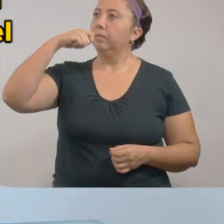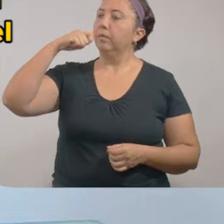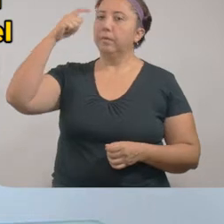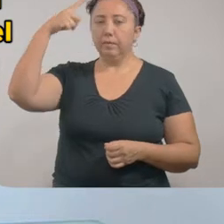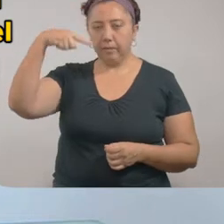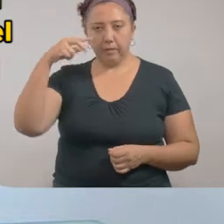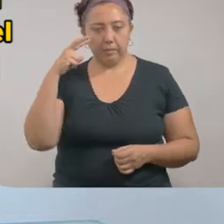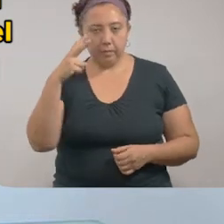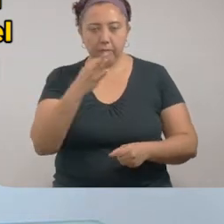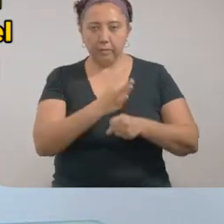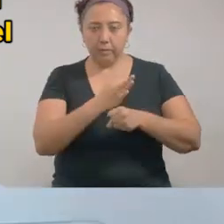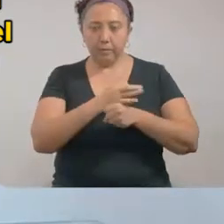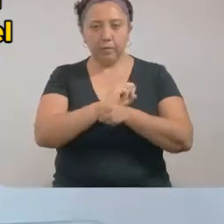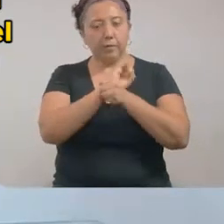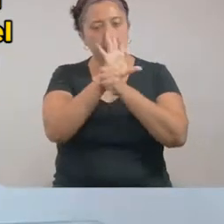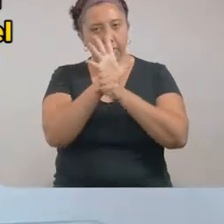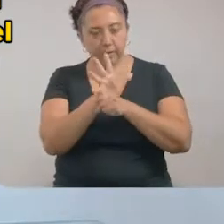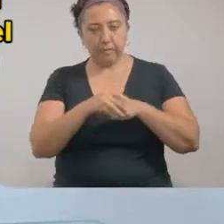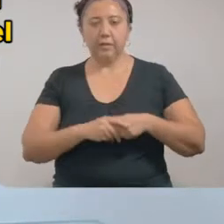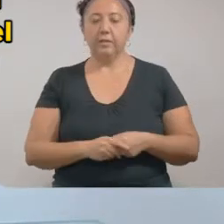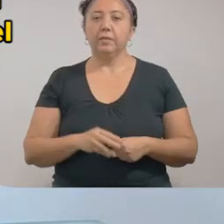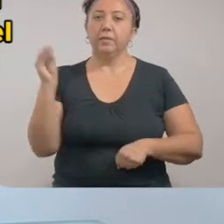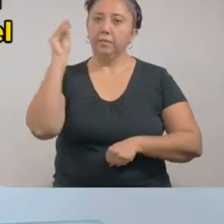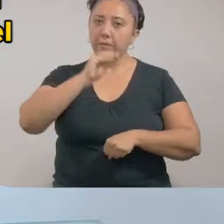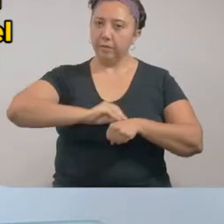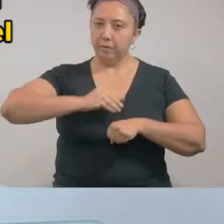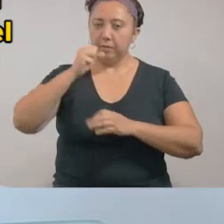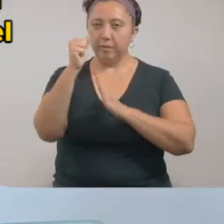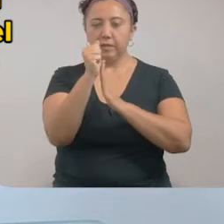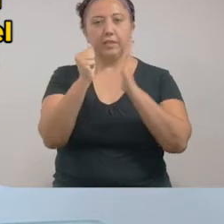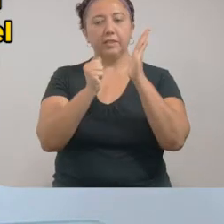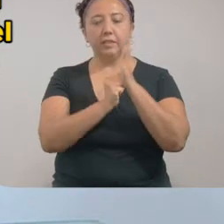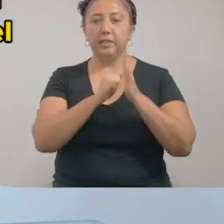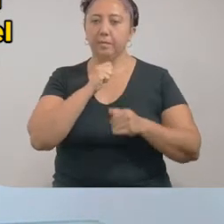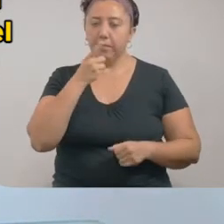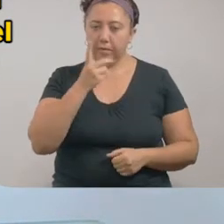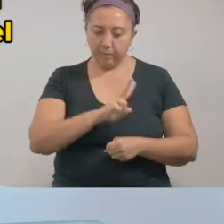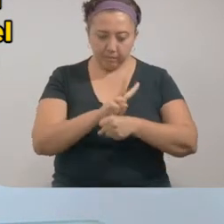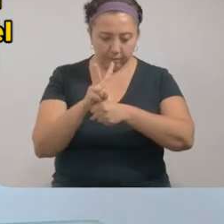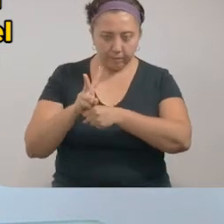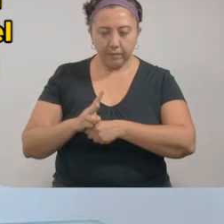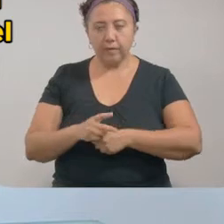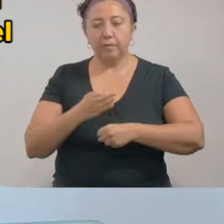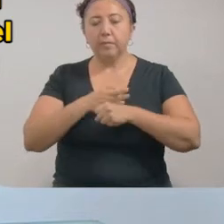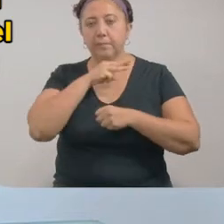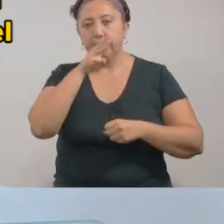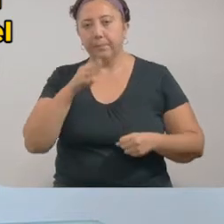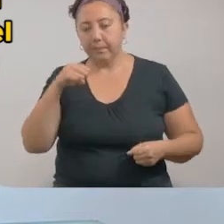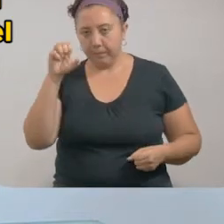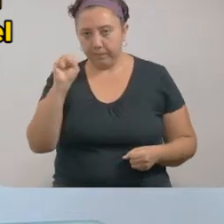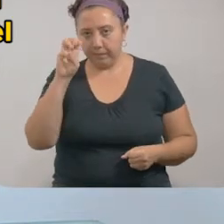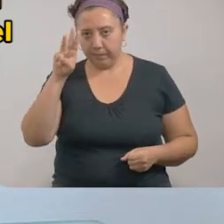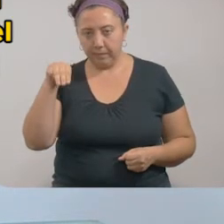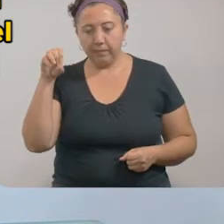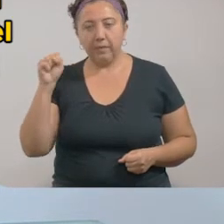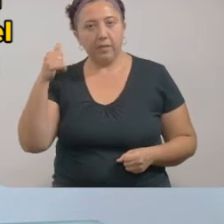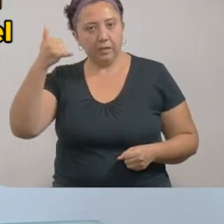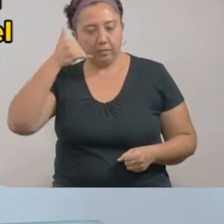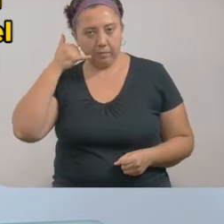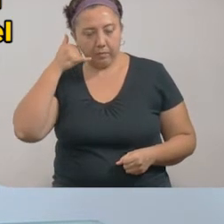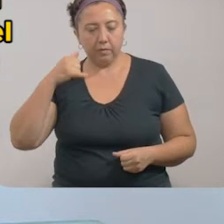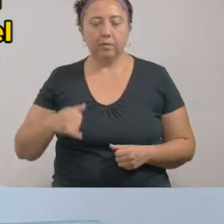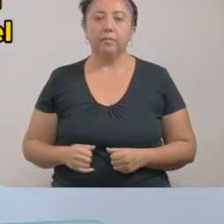para detección oportuna de coronavirus y la implementación de un sistema de rastreo oportuno vía mensajes sms y llamadas